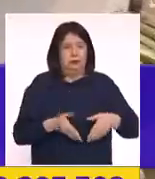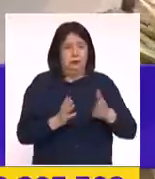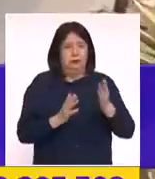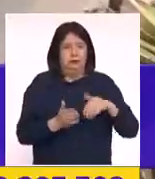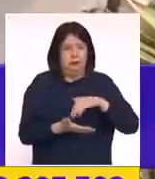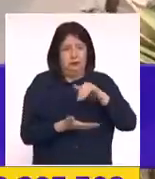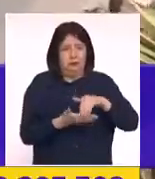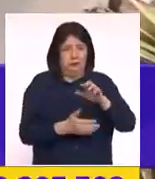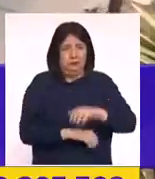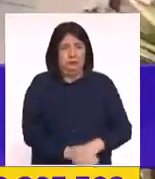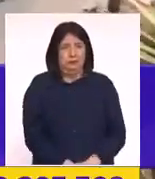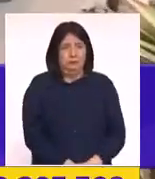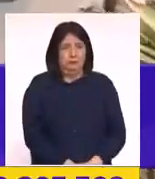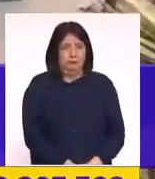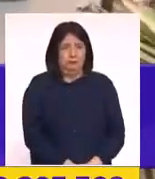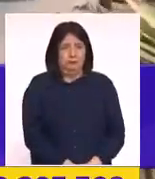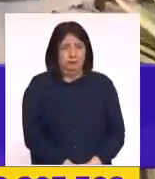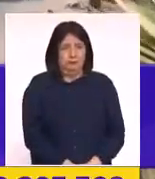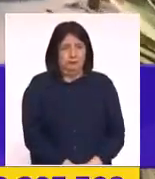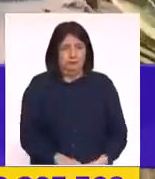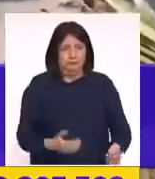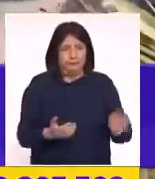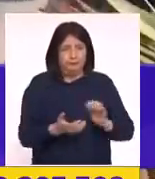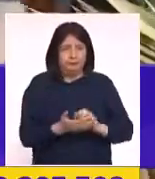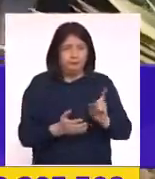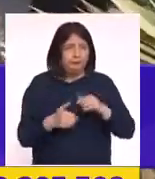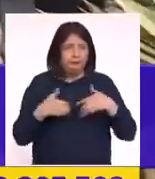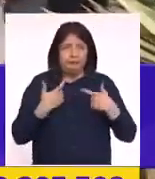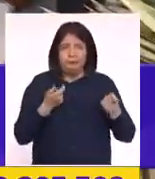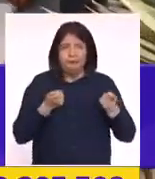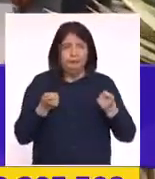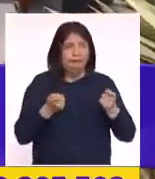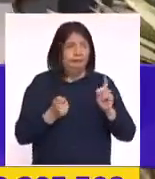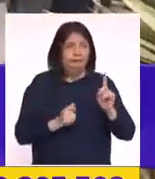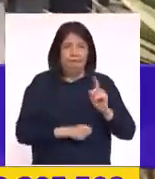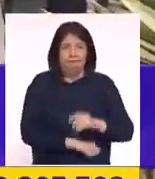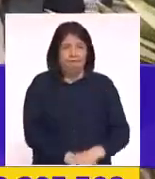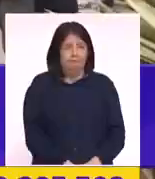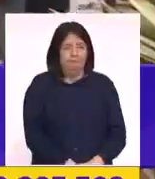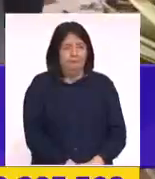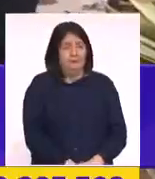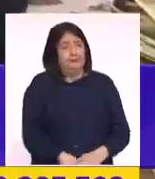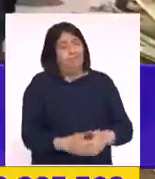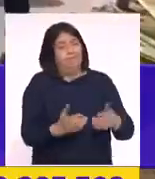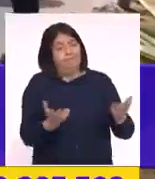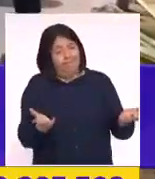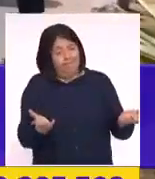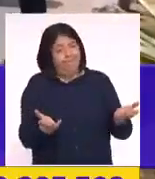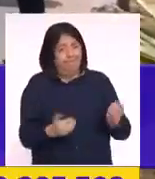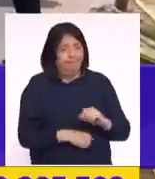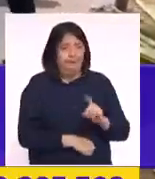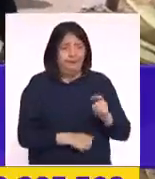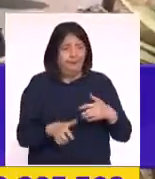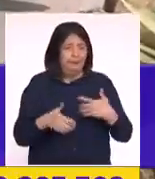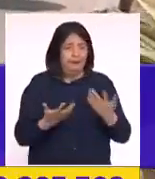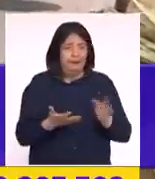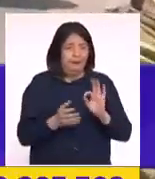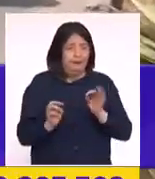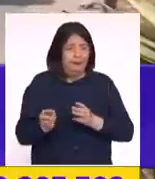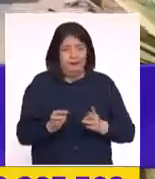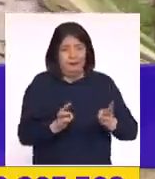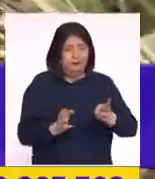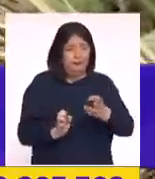carretera central, repetimos, bloquea nuevamente. No se pudo controlar lo que era inevitable. Entonces, no hay una